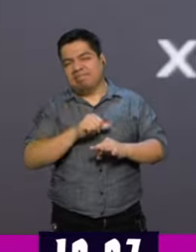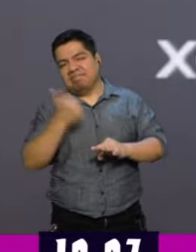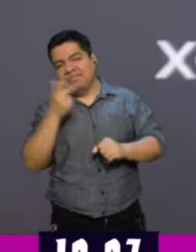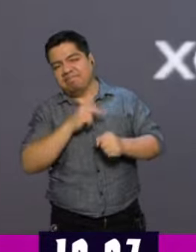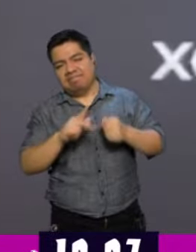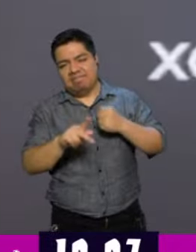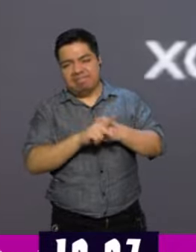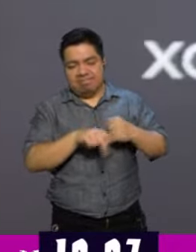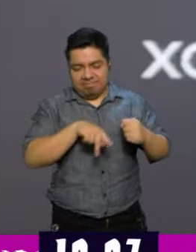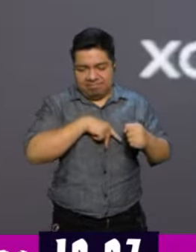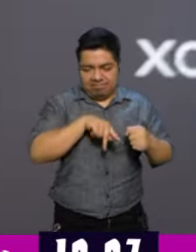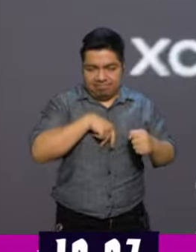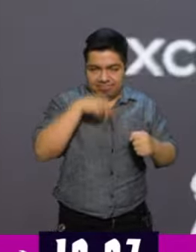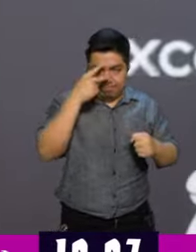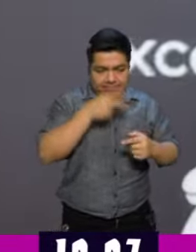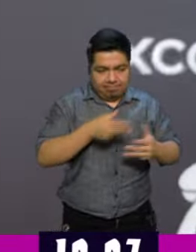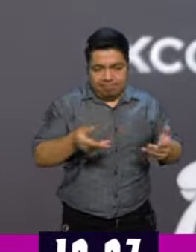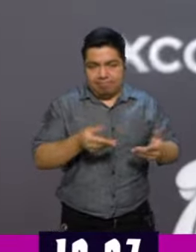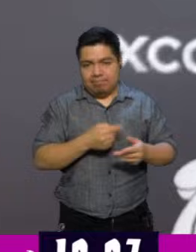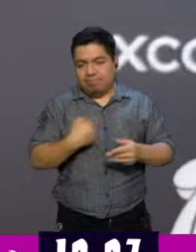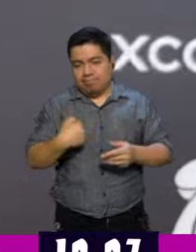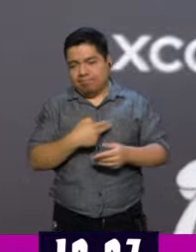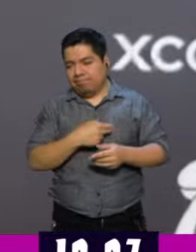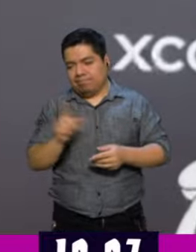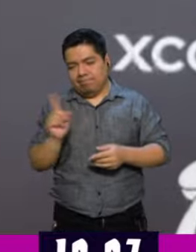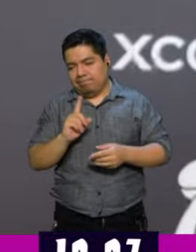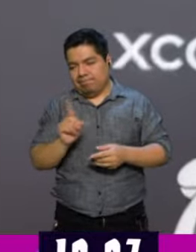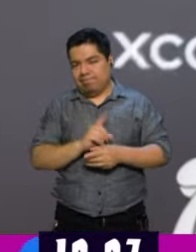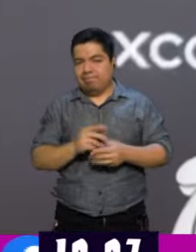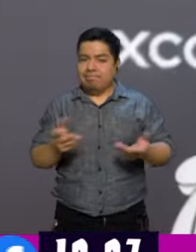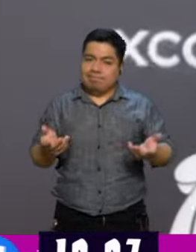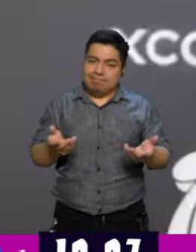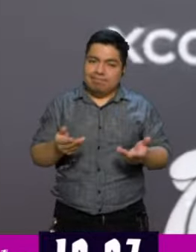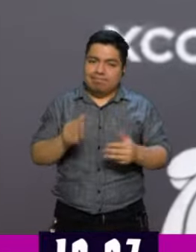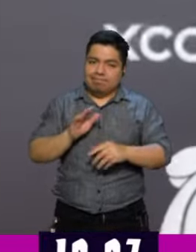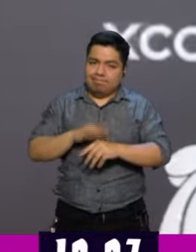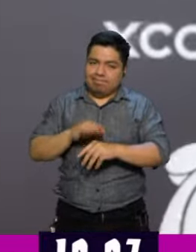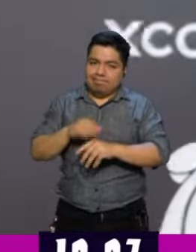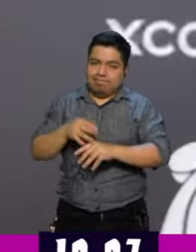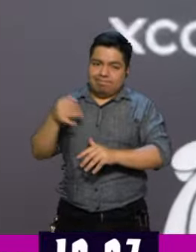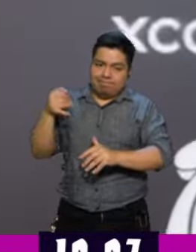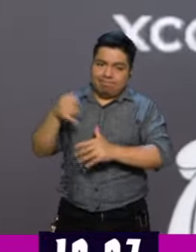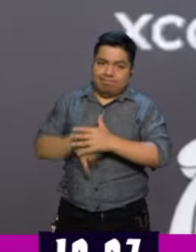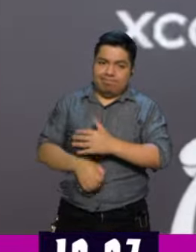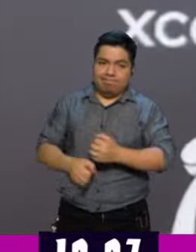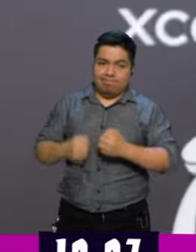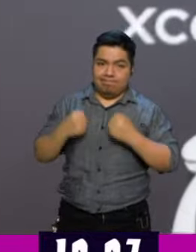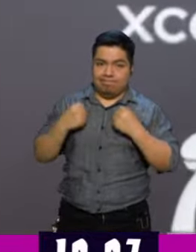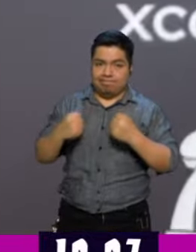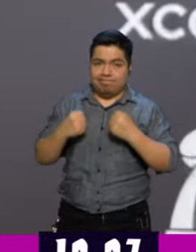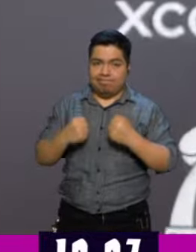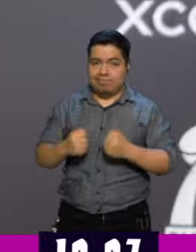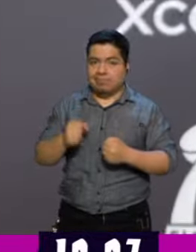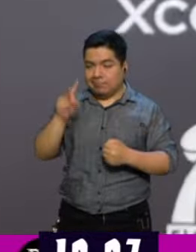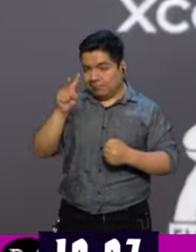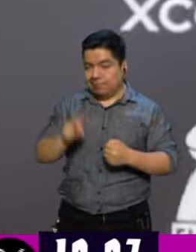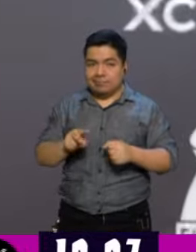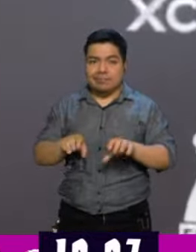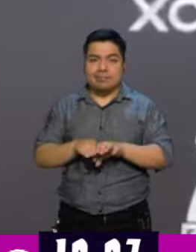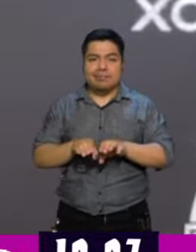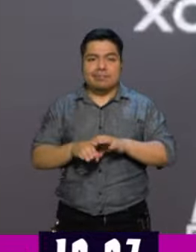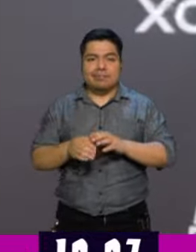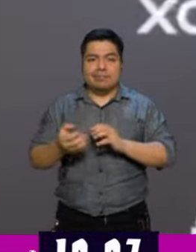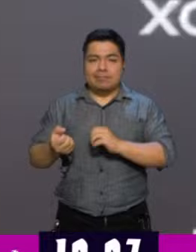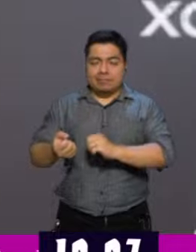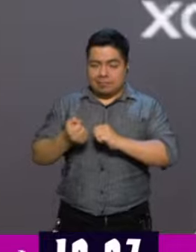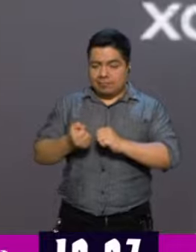lleguen y cuenten las historias sobre nosotros, vamos a poder ser mucho más potentes y vamos a poder realmente, pues, agarrar la rienda